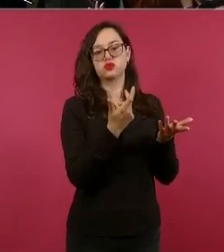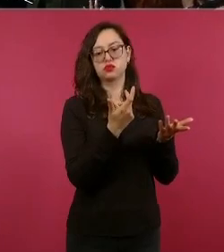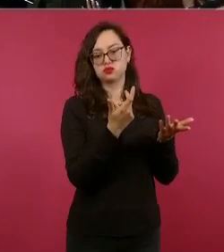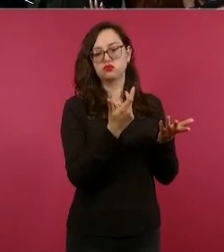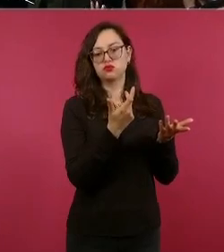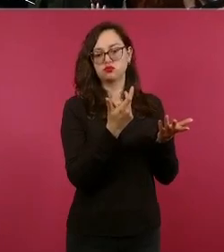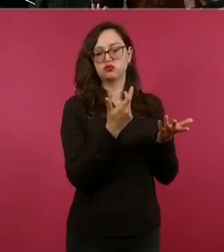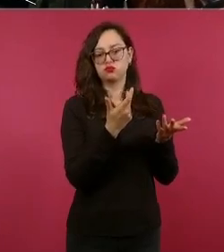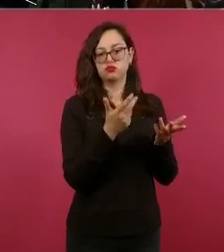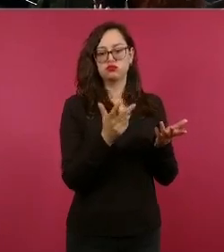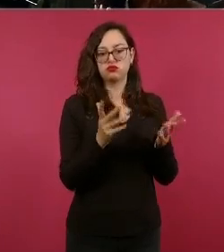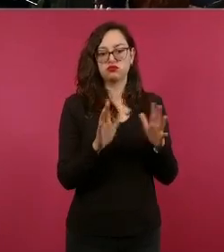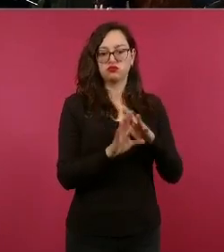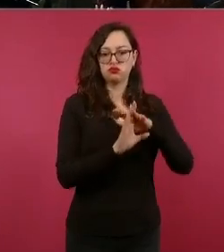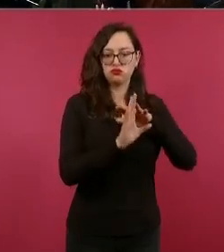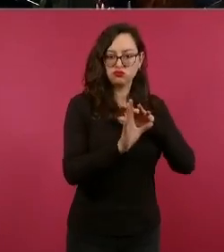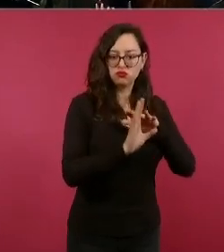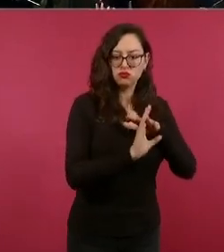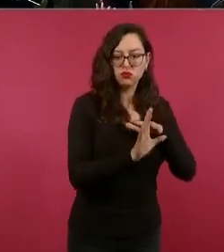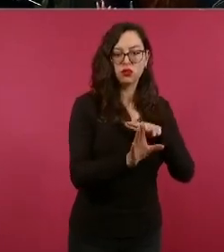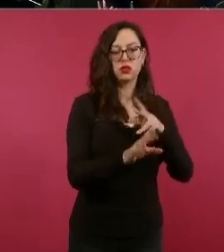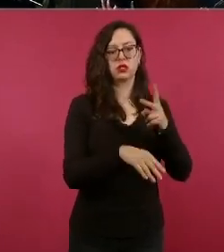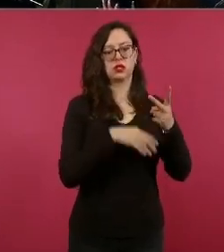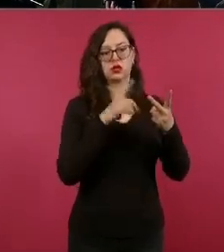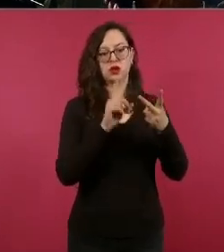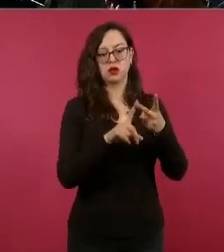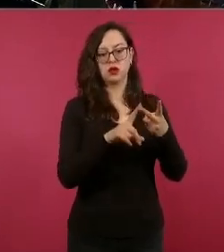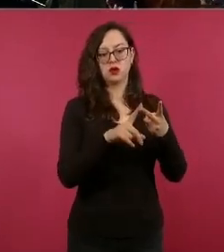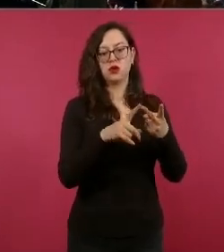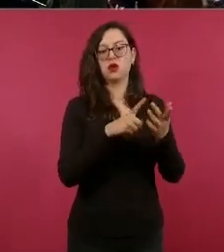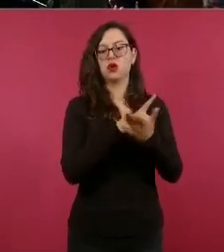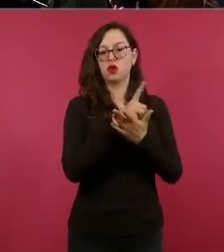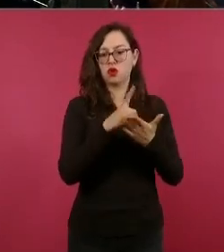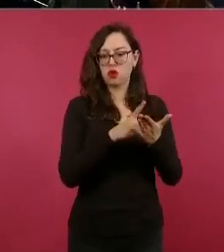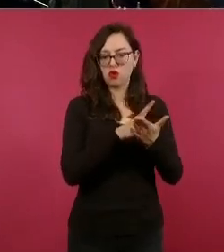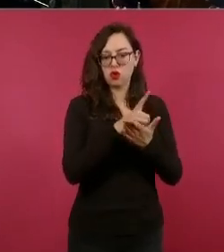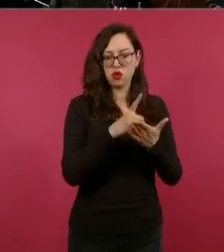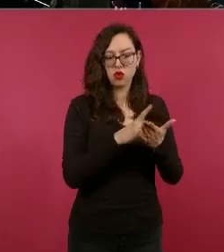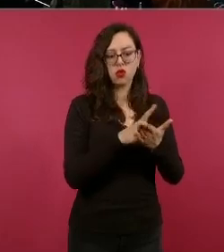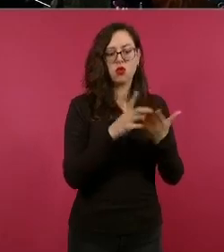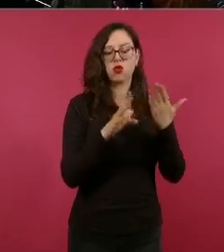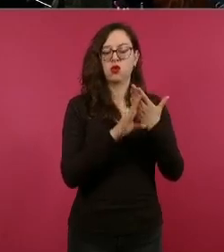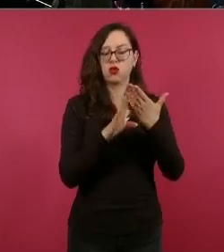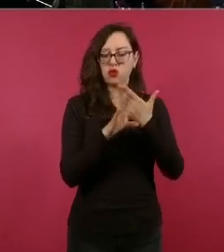en el tema migratorio, en el combate a las drogas